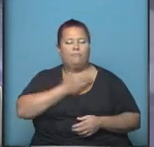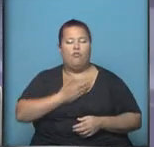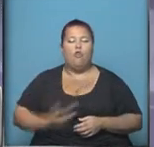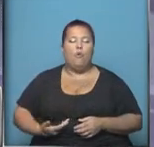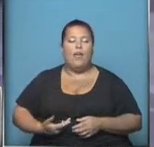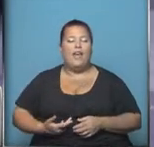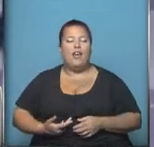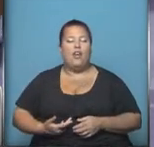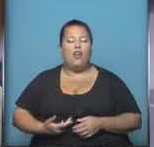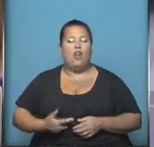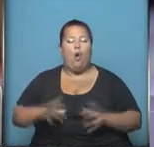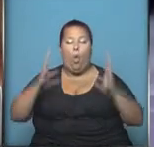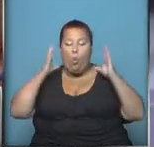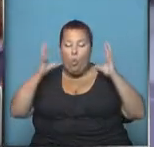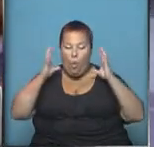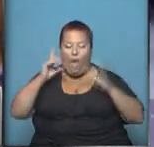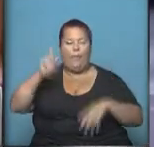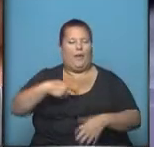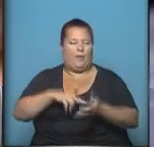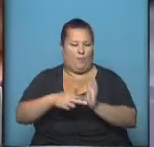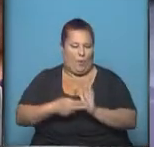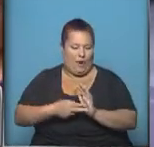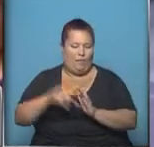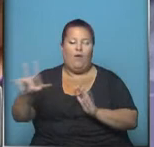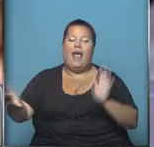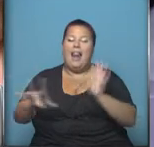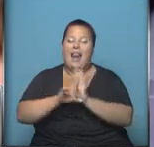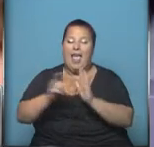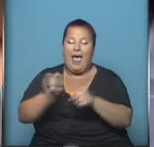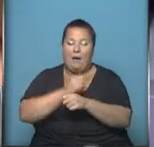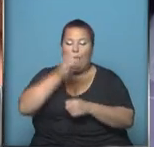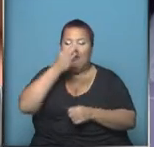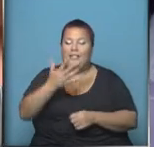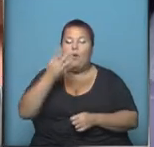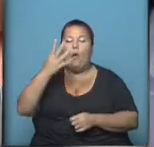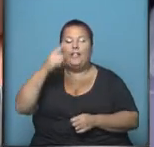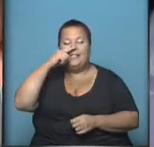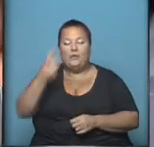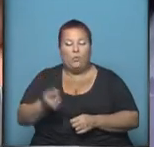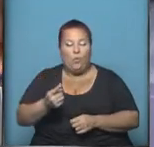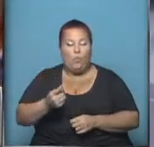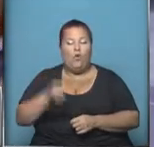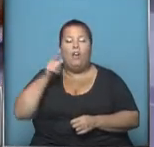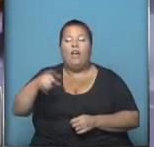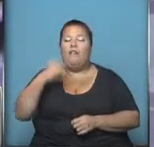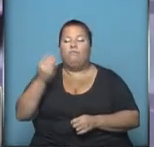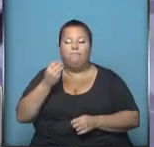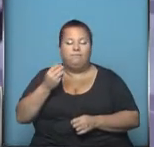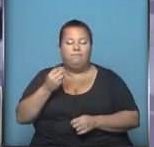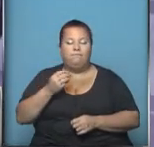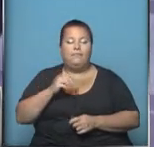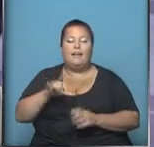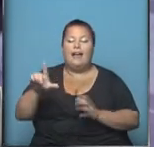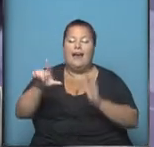eduardo dualde donde salió una ley la 26 471 y es lo que hace un